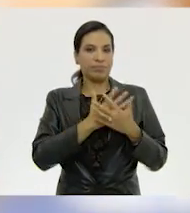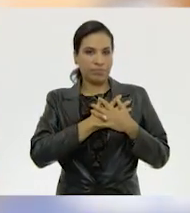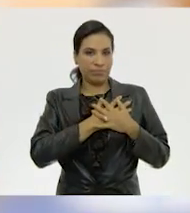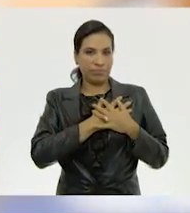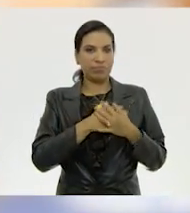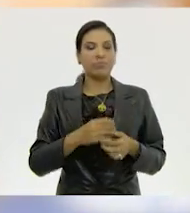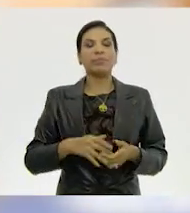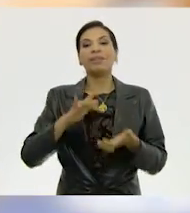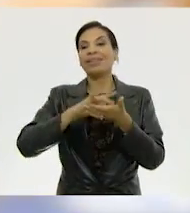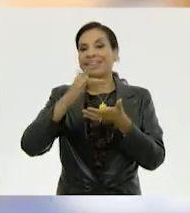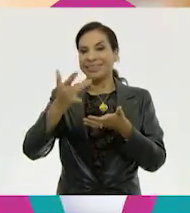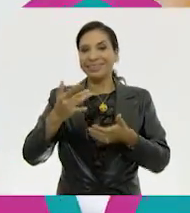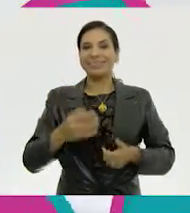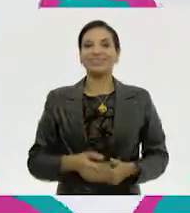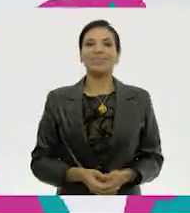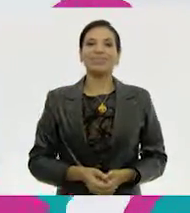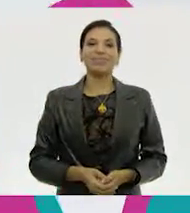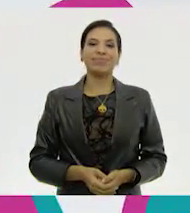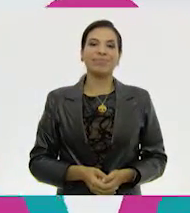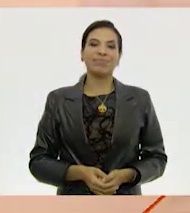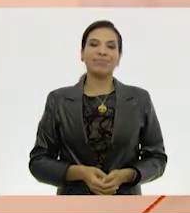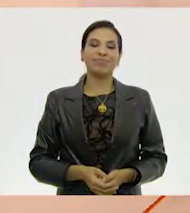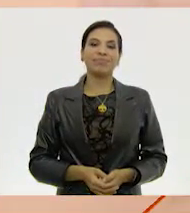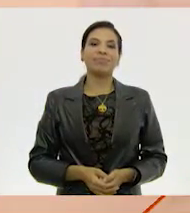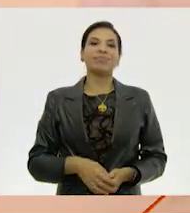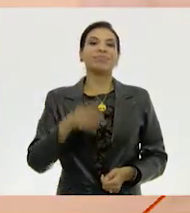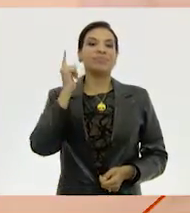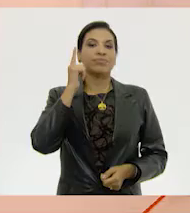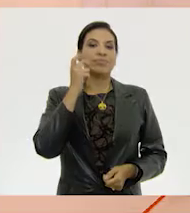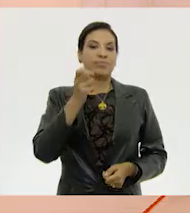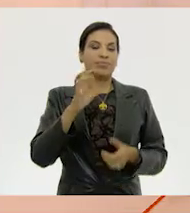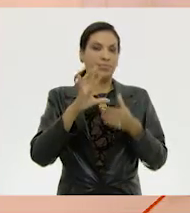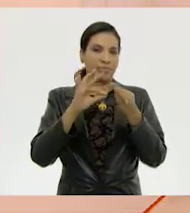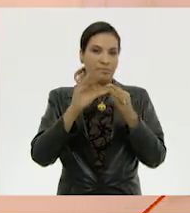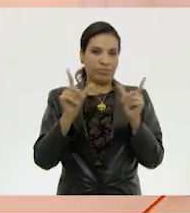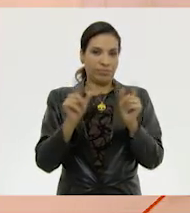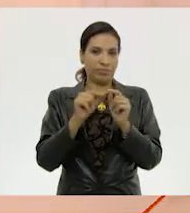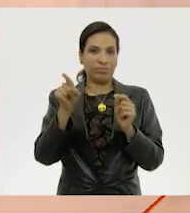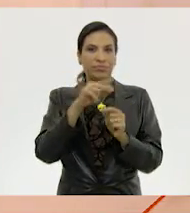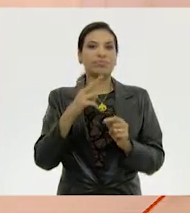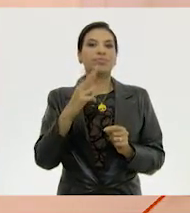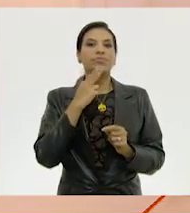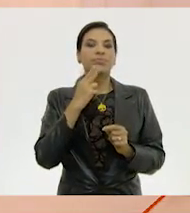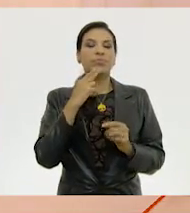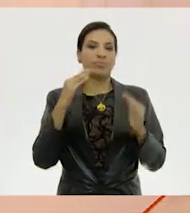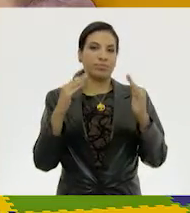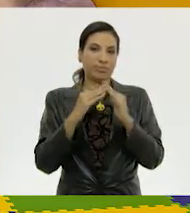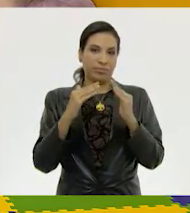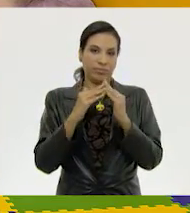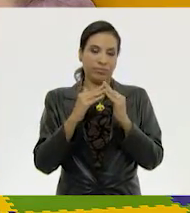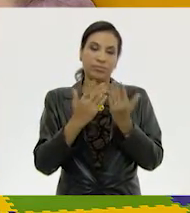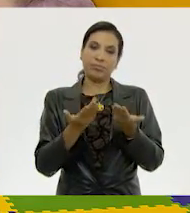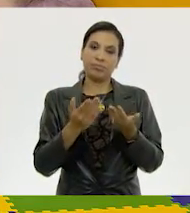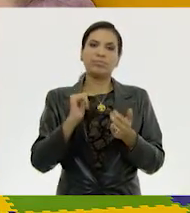amorosa. ¡Gracias! Esperamos que esta recapitulación les haya servido en casa. Y cualquier duda que